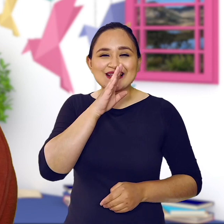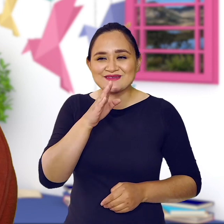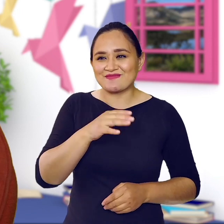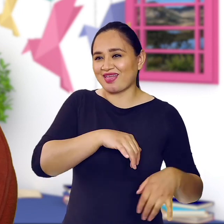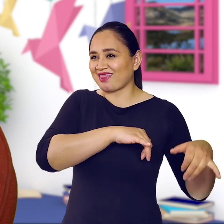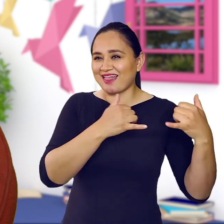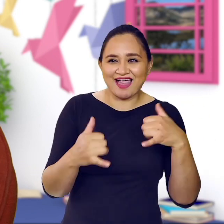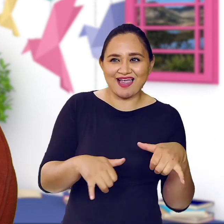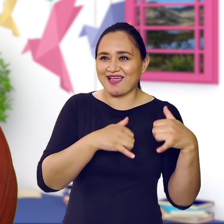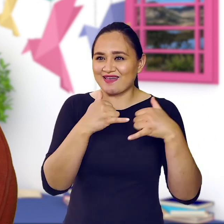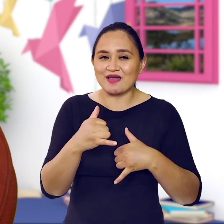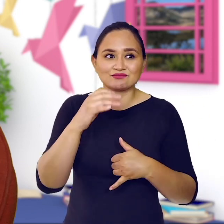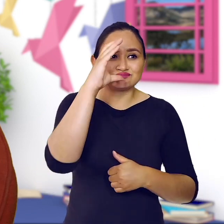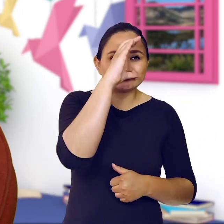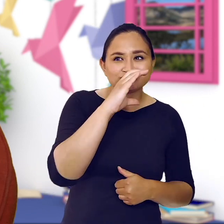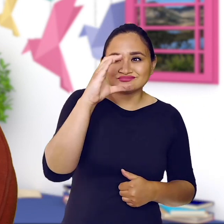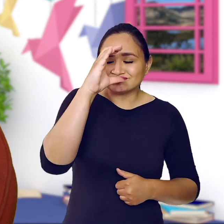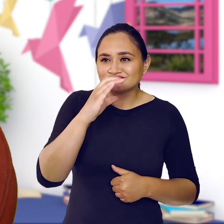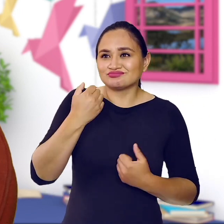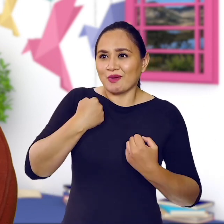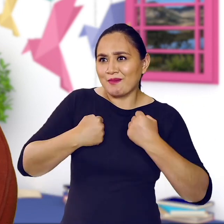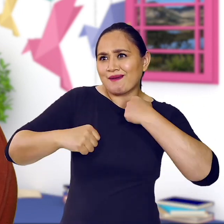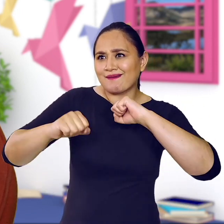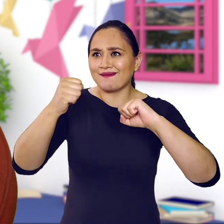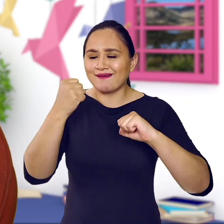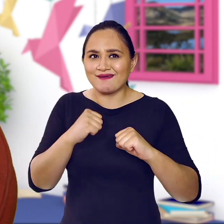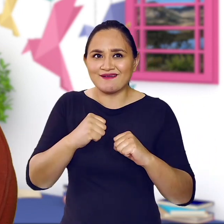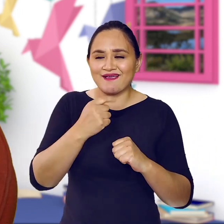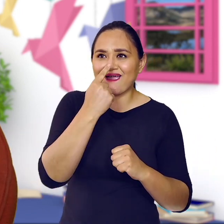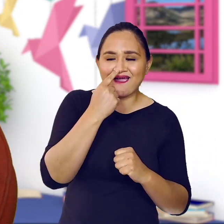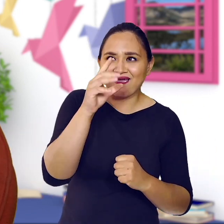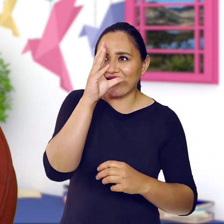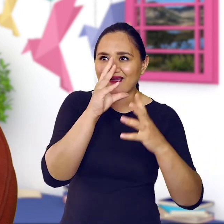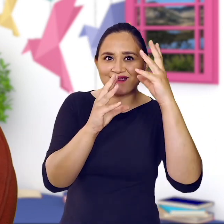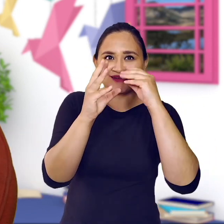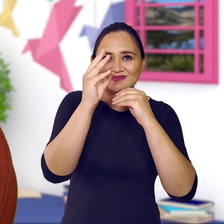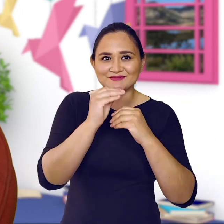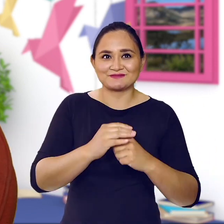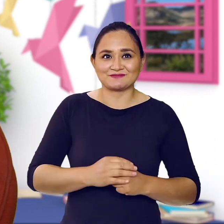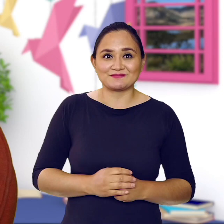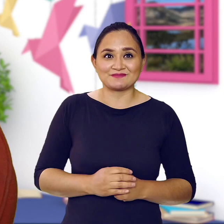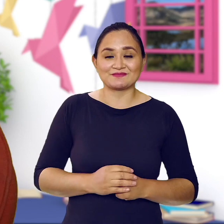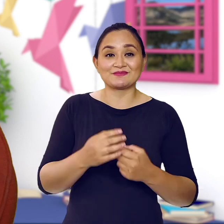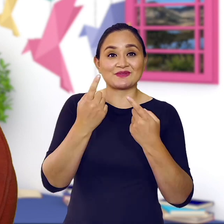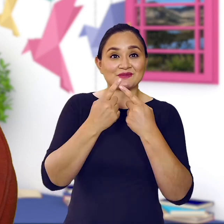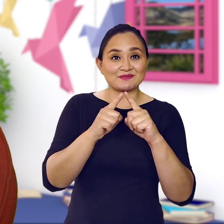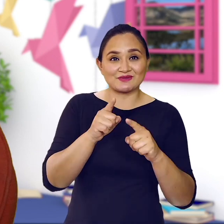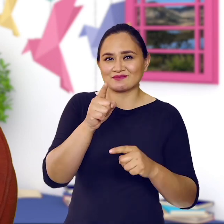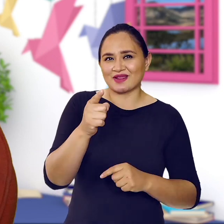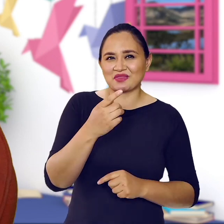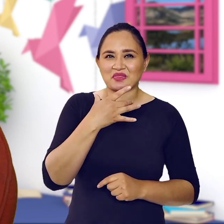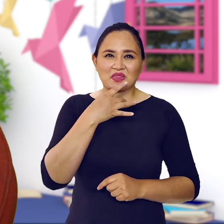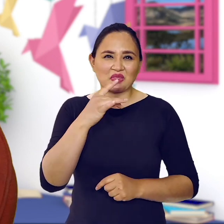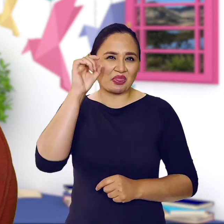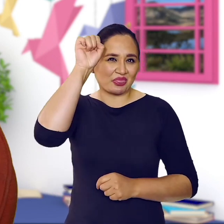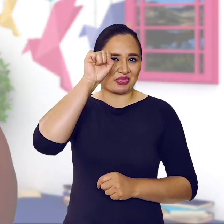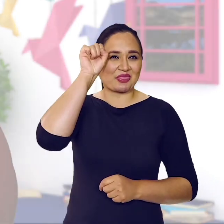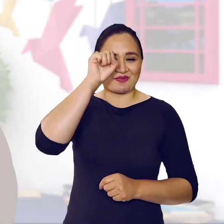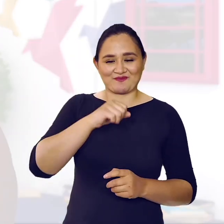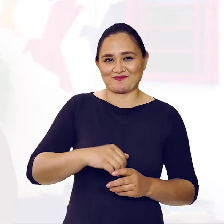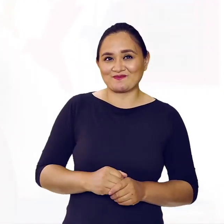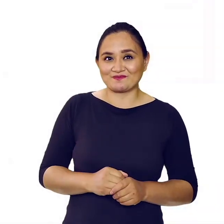encantaba andar de un lado a otro en busca de aventuras y cosas que descubrir. Y es que lo que menos le gustaba era sentirse